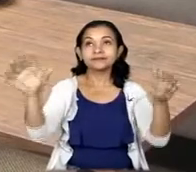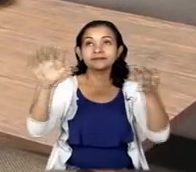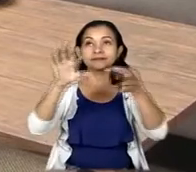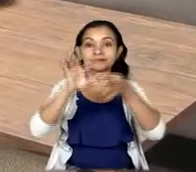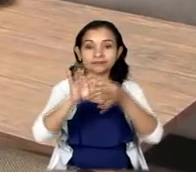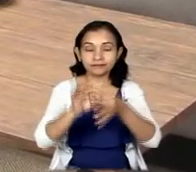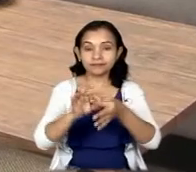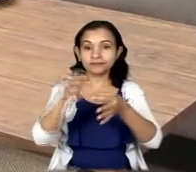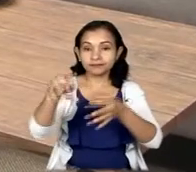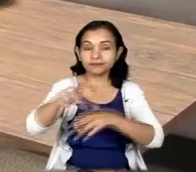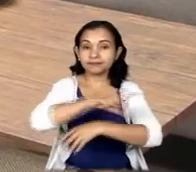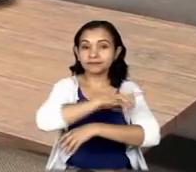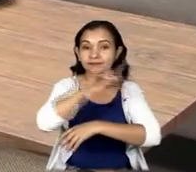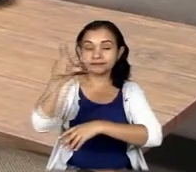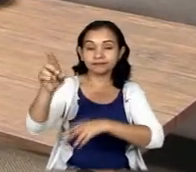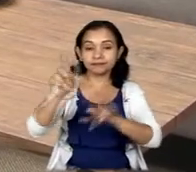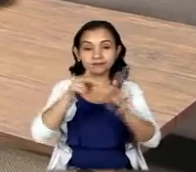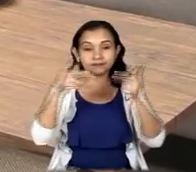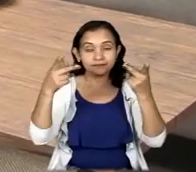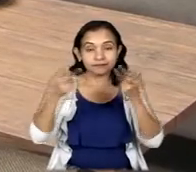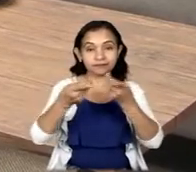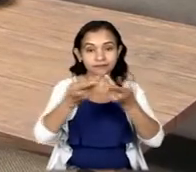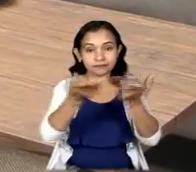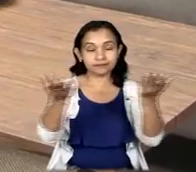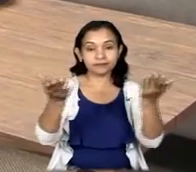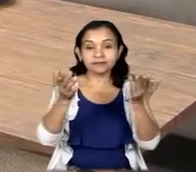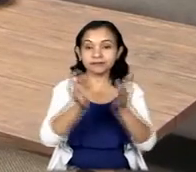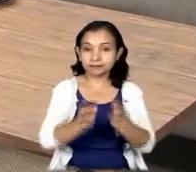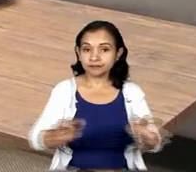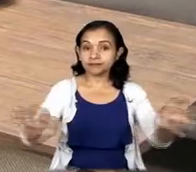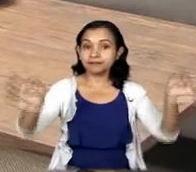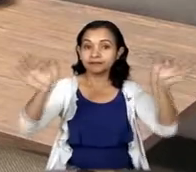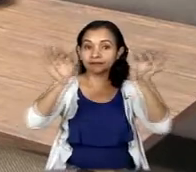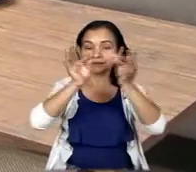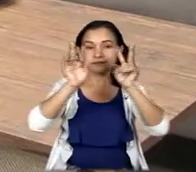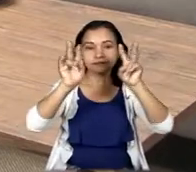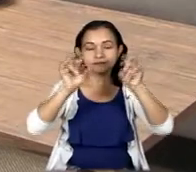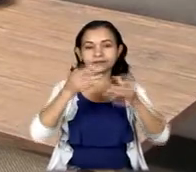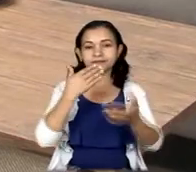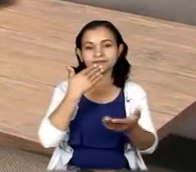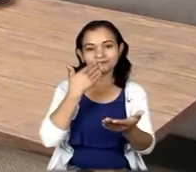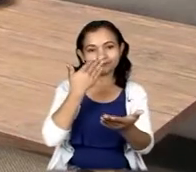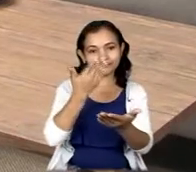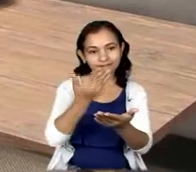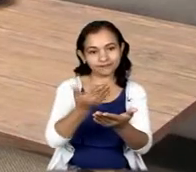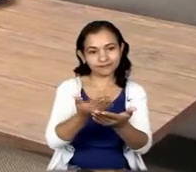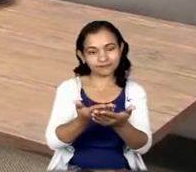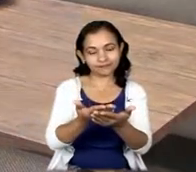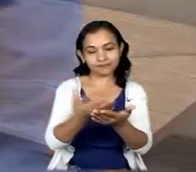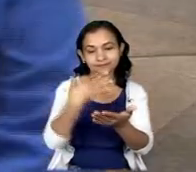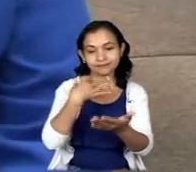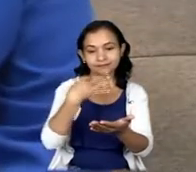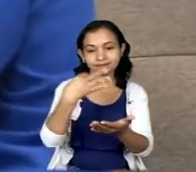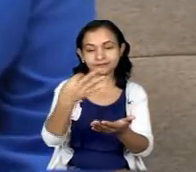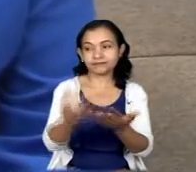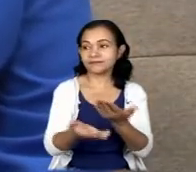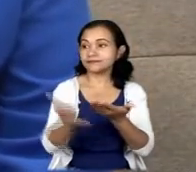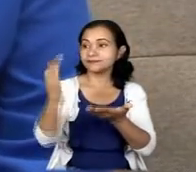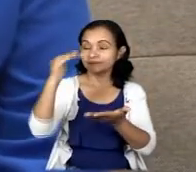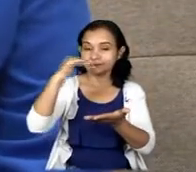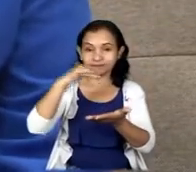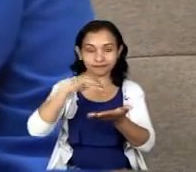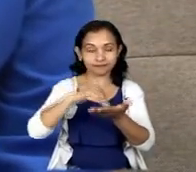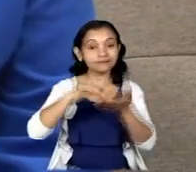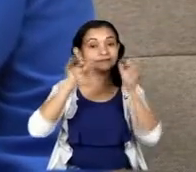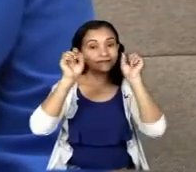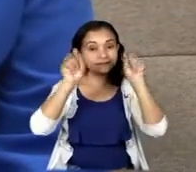este momento y transmitir a la población la importancia de este tema. Gracias a ustedes por invitarme nuevamente a que esté con ustedes y